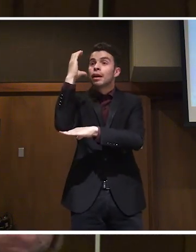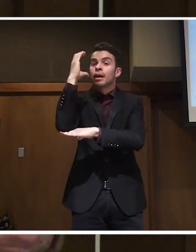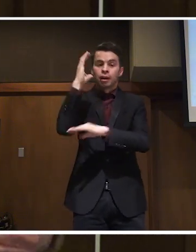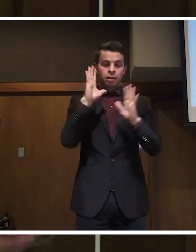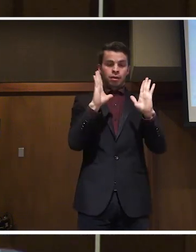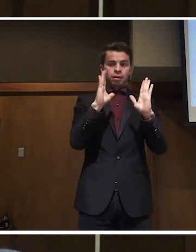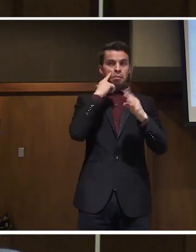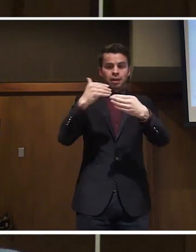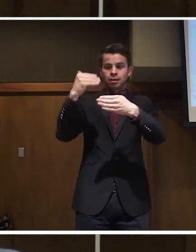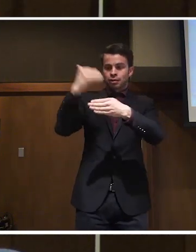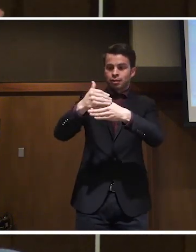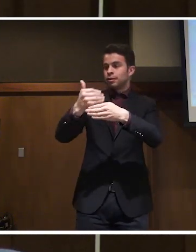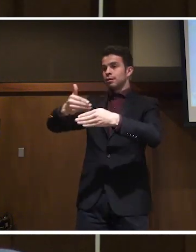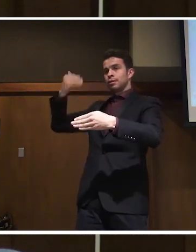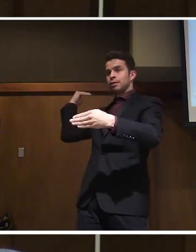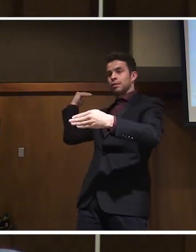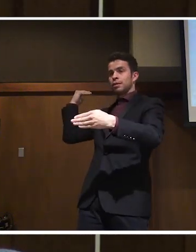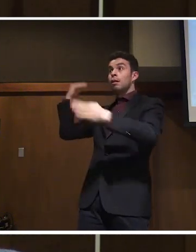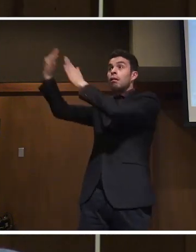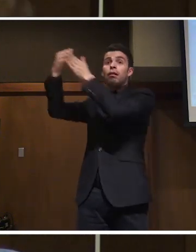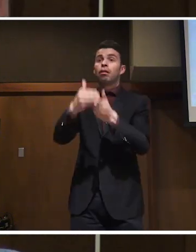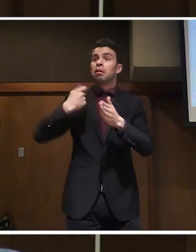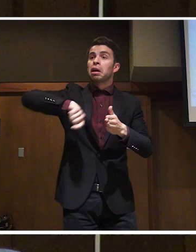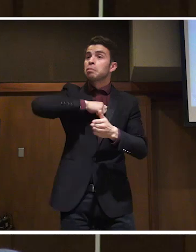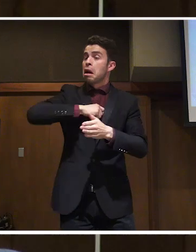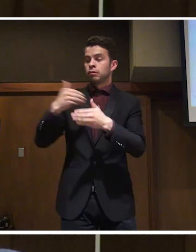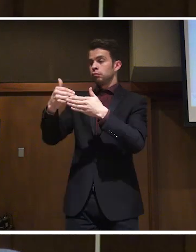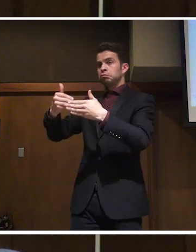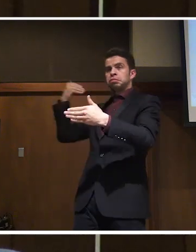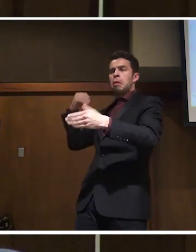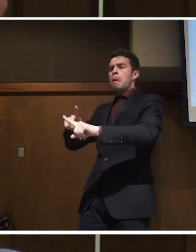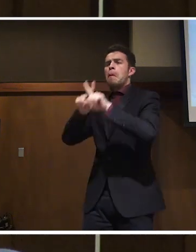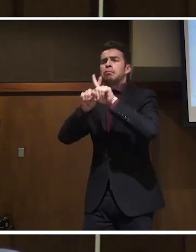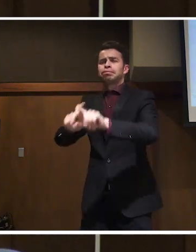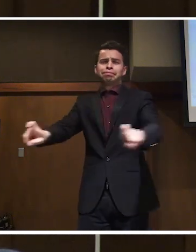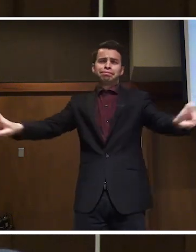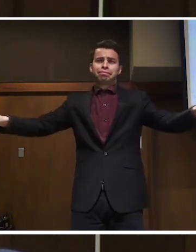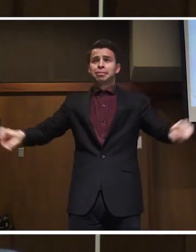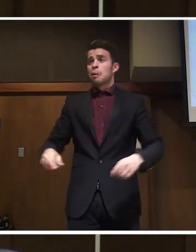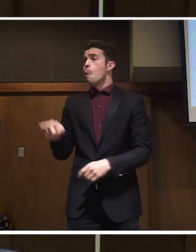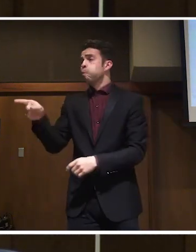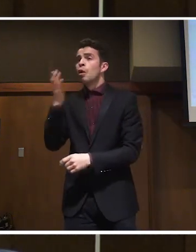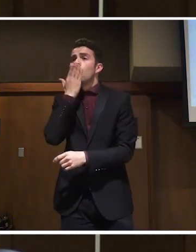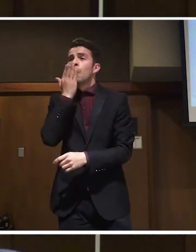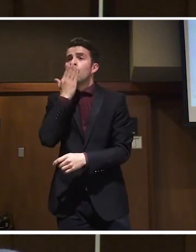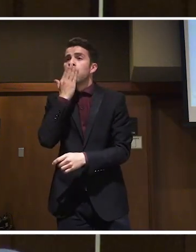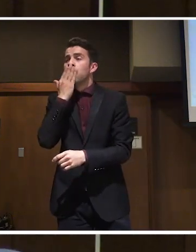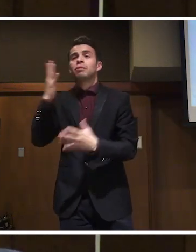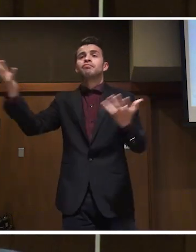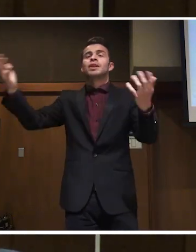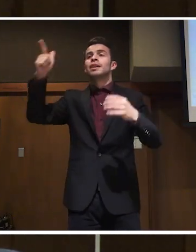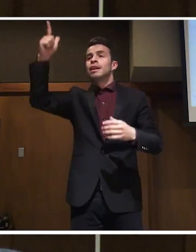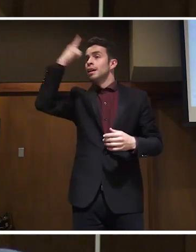de los españoles por una gran diversidad. Ahí no había nada común entre los indios de Santa